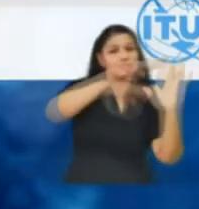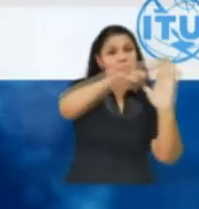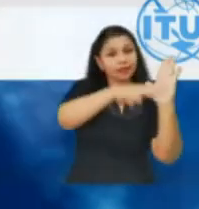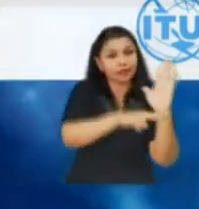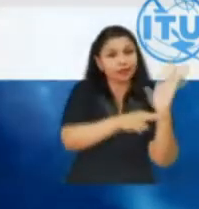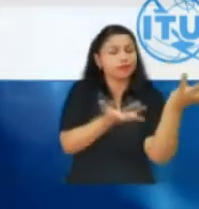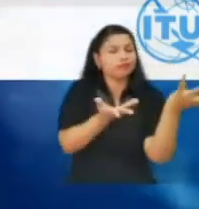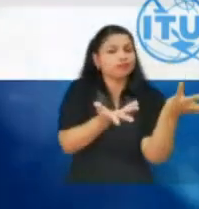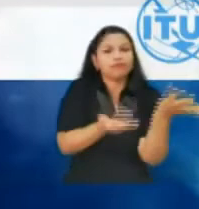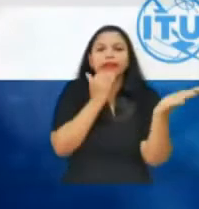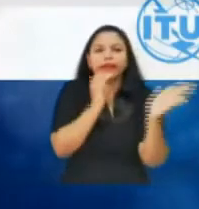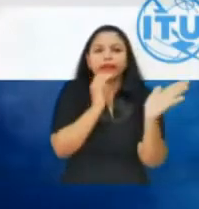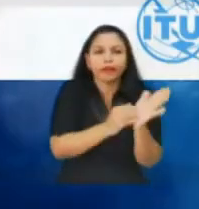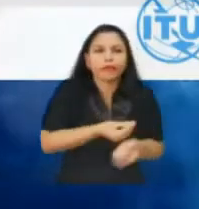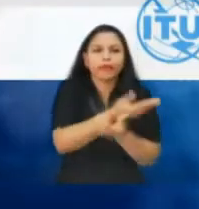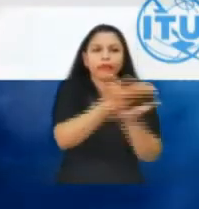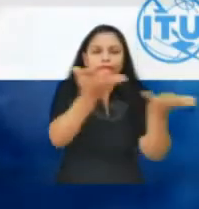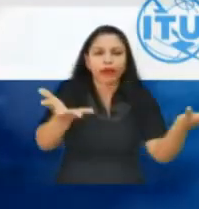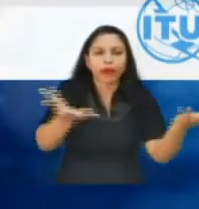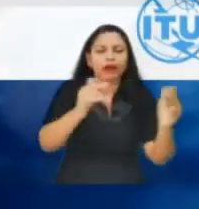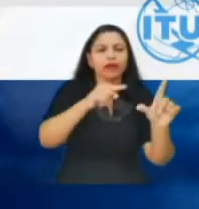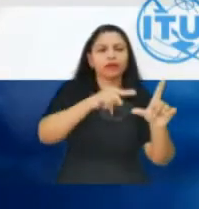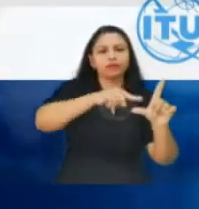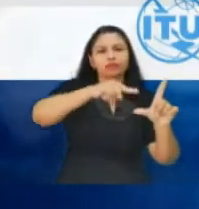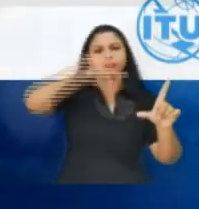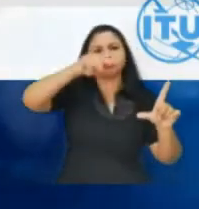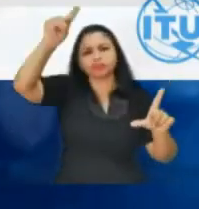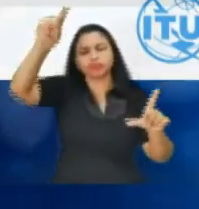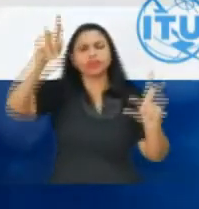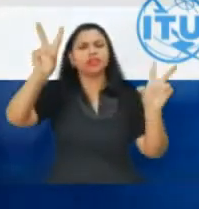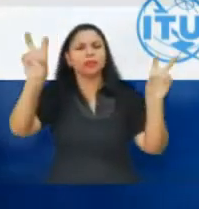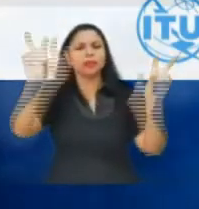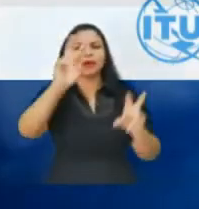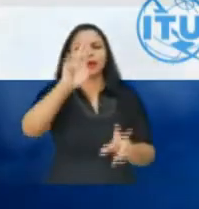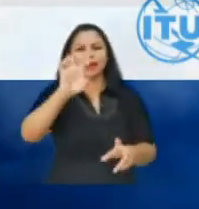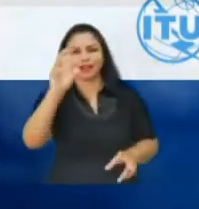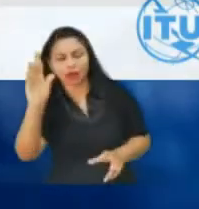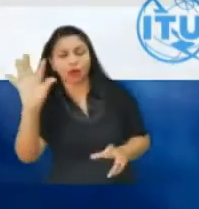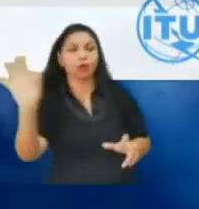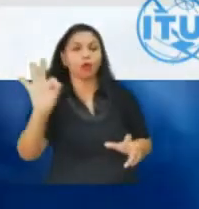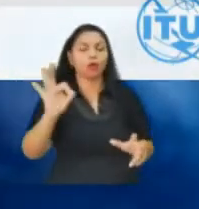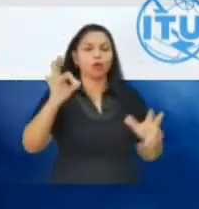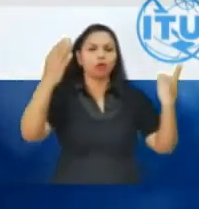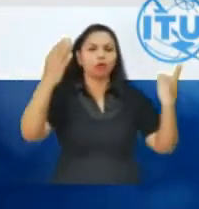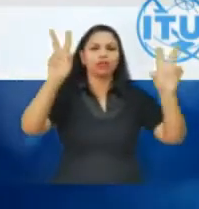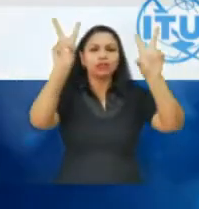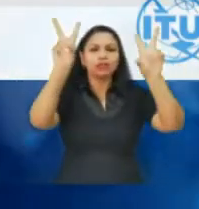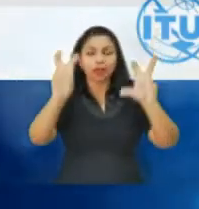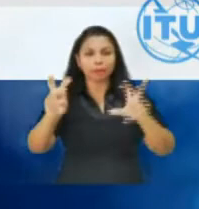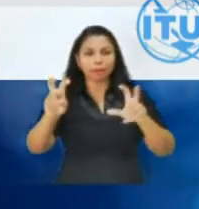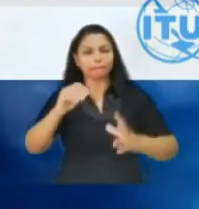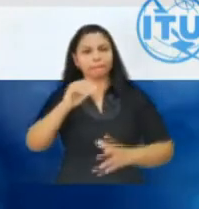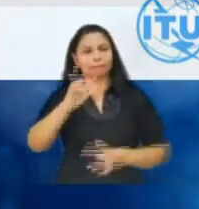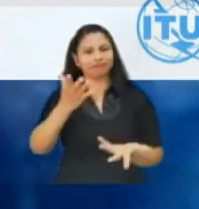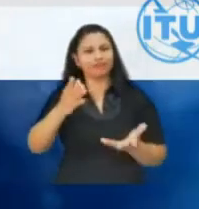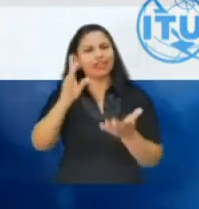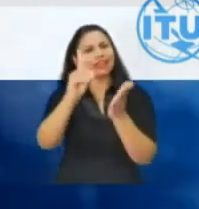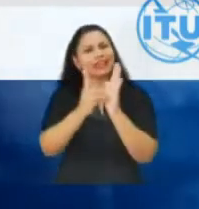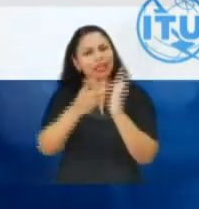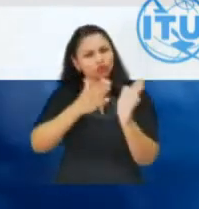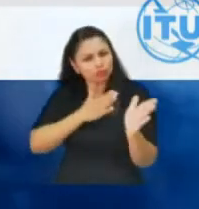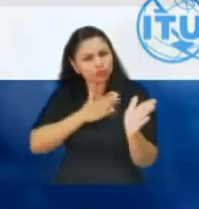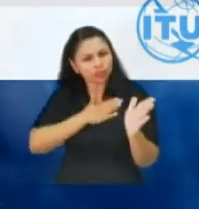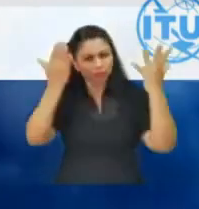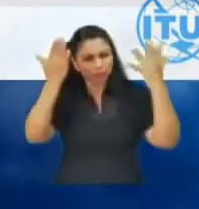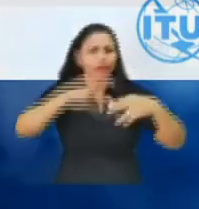para los médicos europeos of reliability and networking and privacy of the data, other applications may have